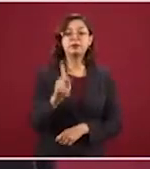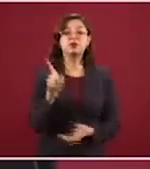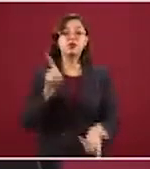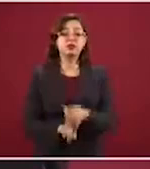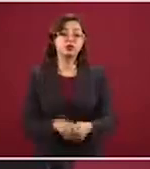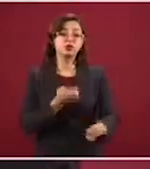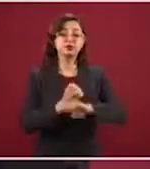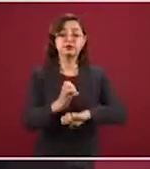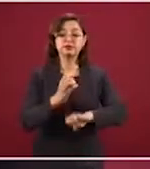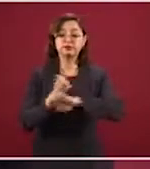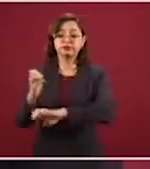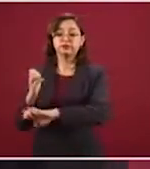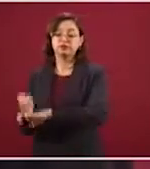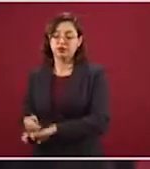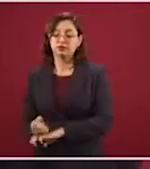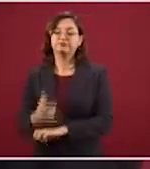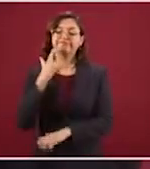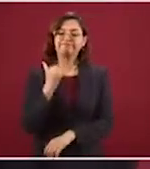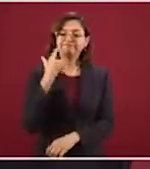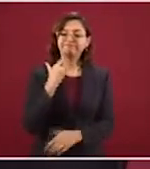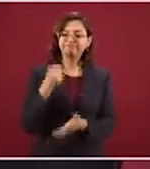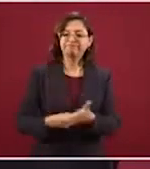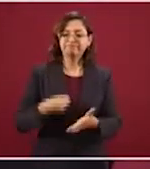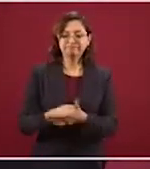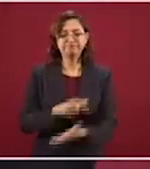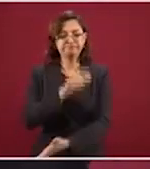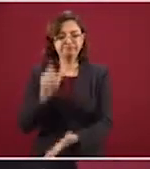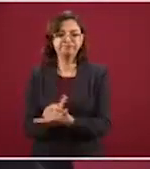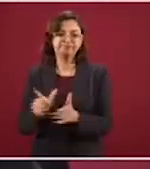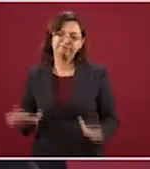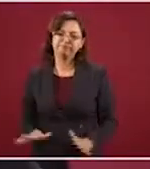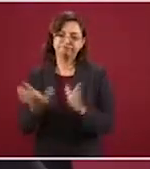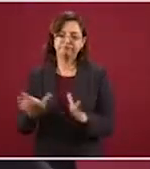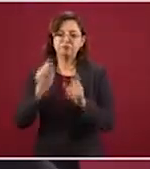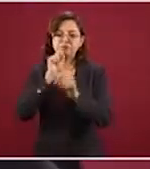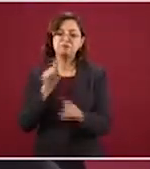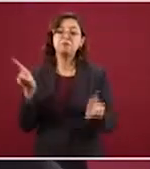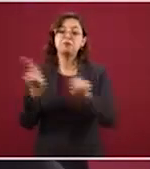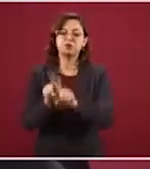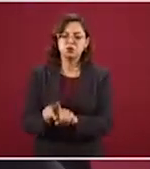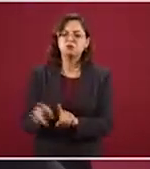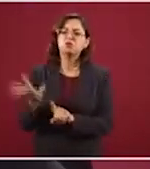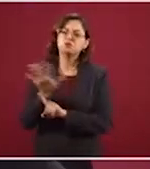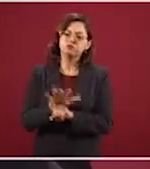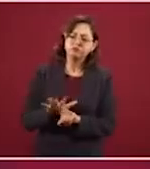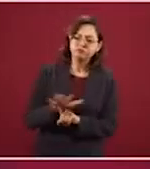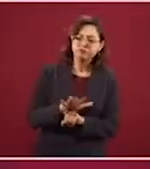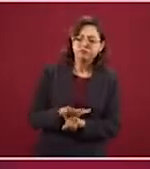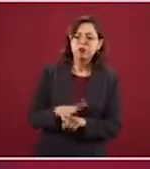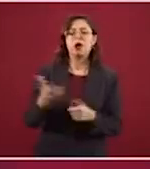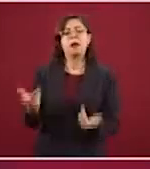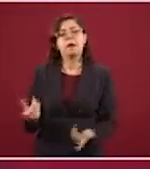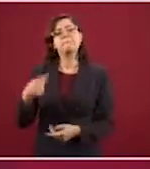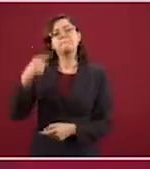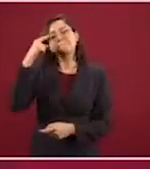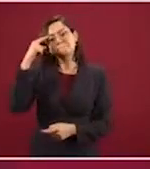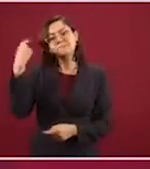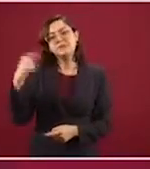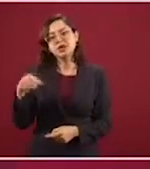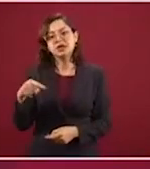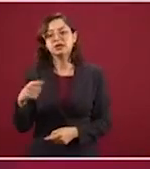estados estamos promoviendo lo mismo, convenciendo a